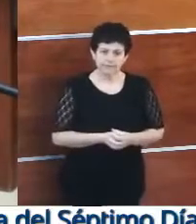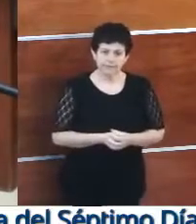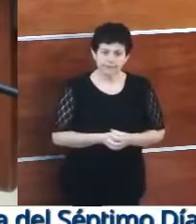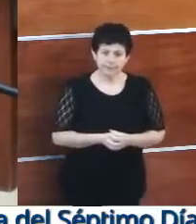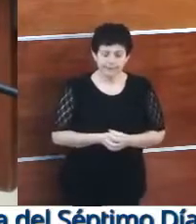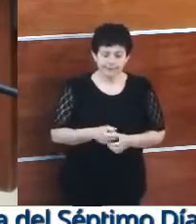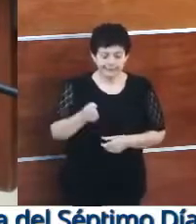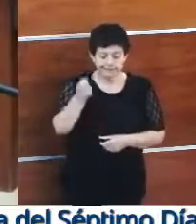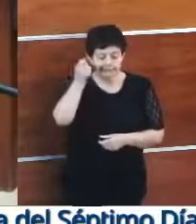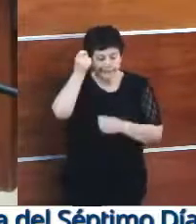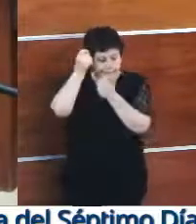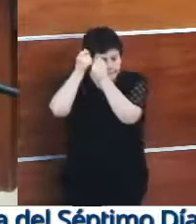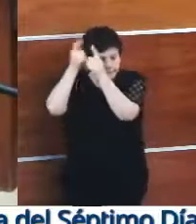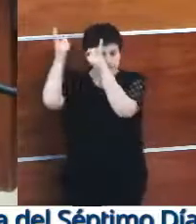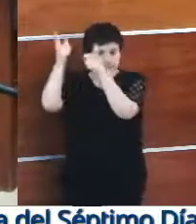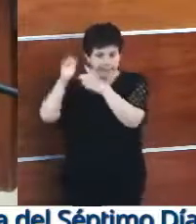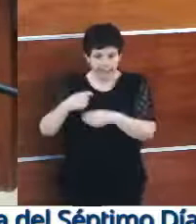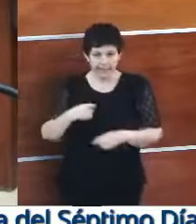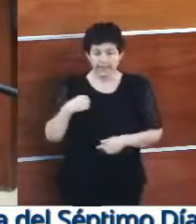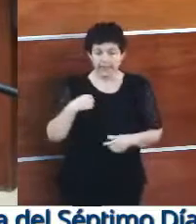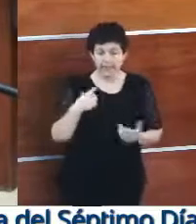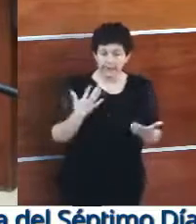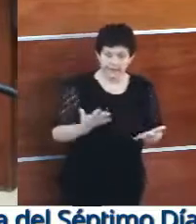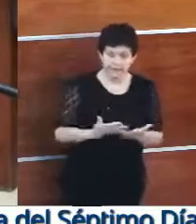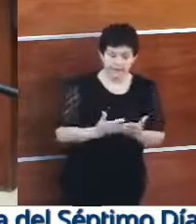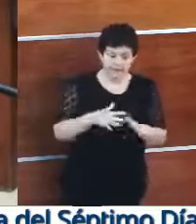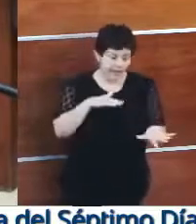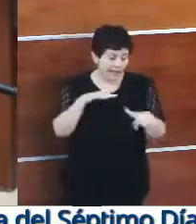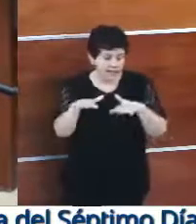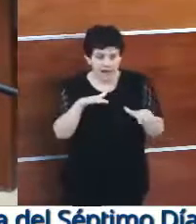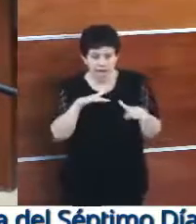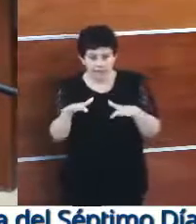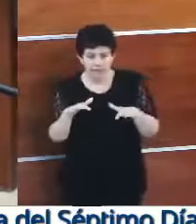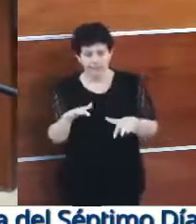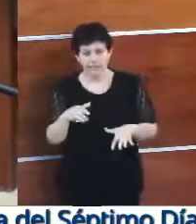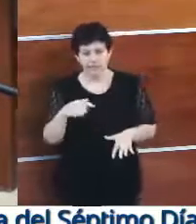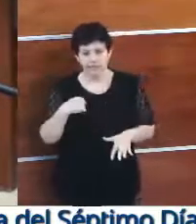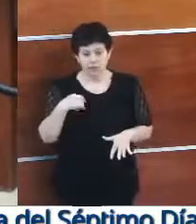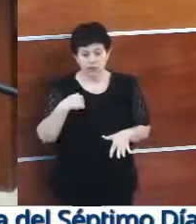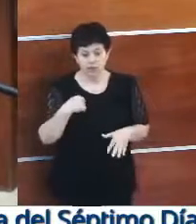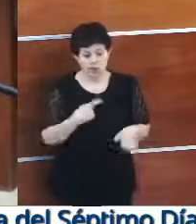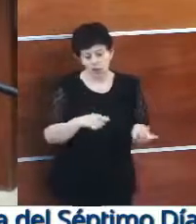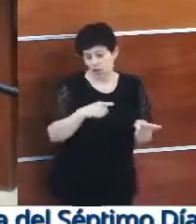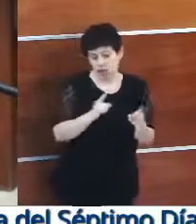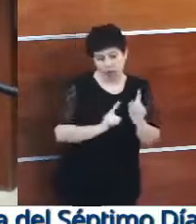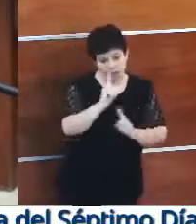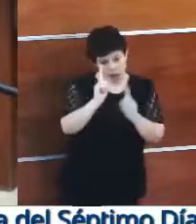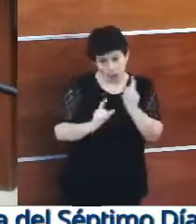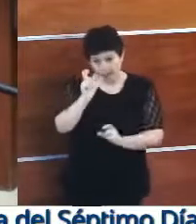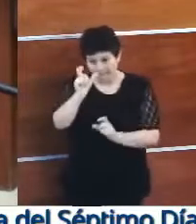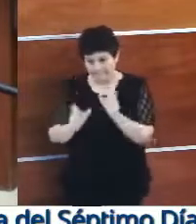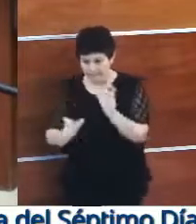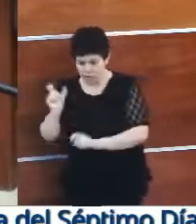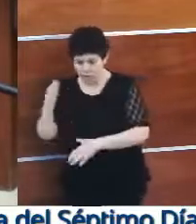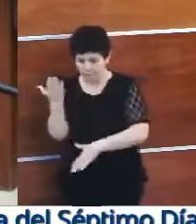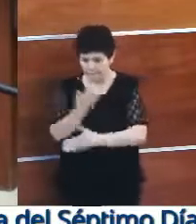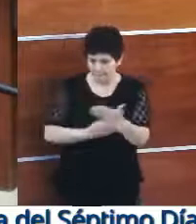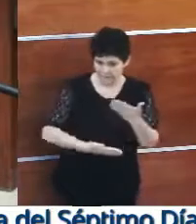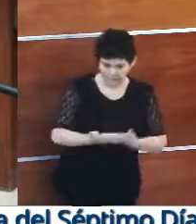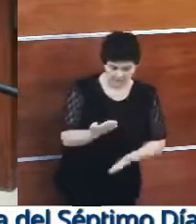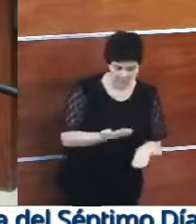Y se me viene a la imagen algunas de las actividades que estuve con algunos hermanos entrando en los